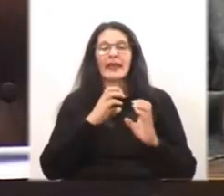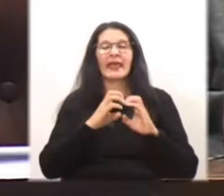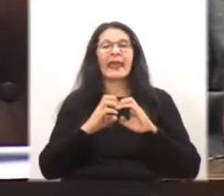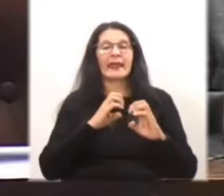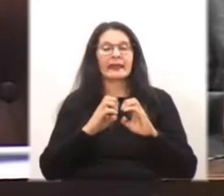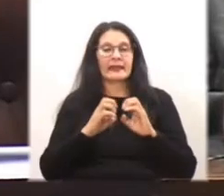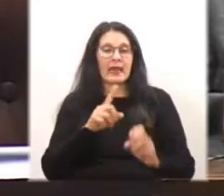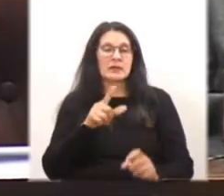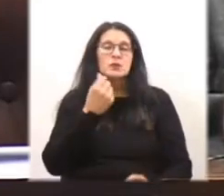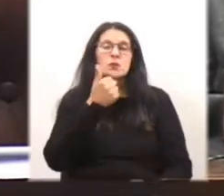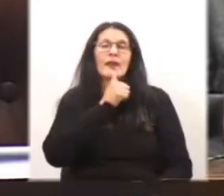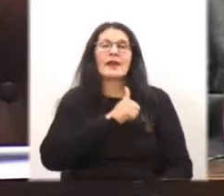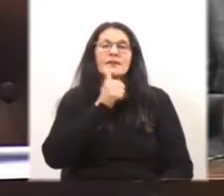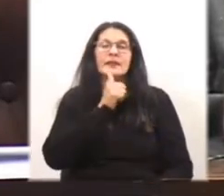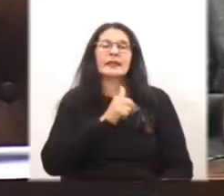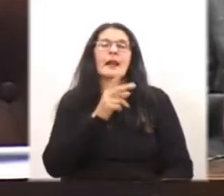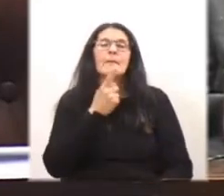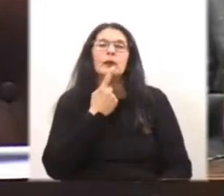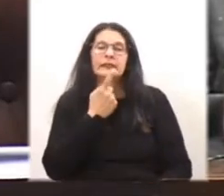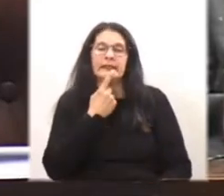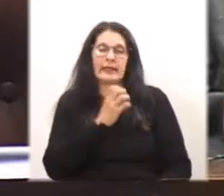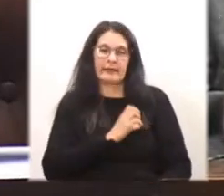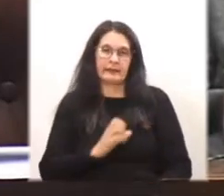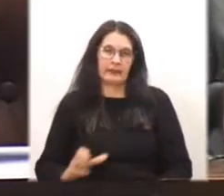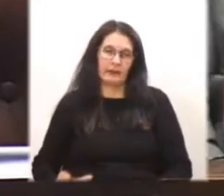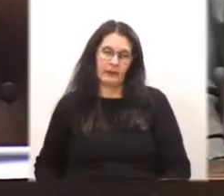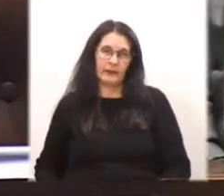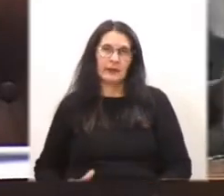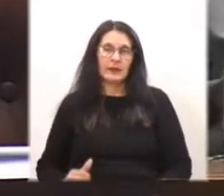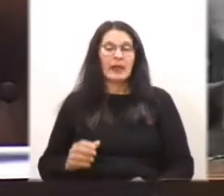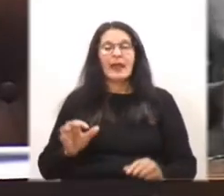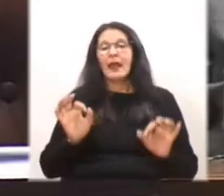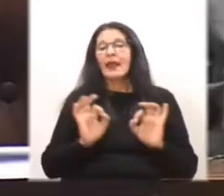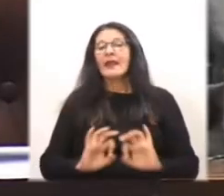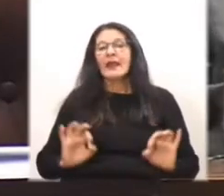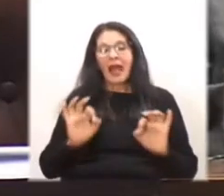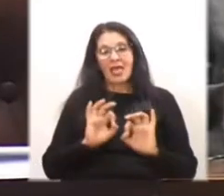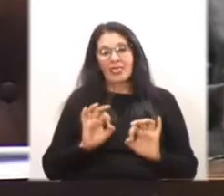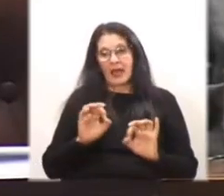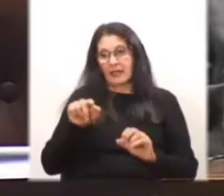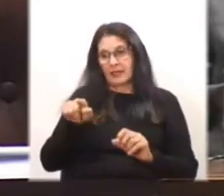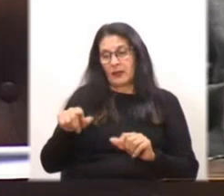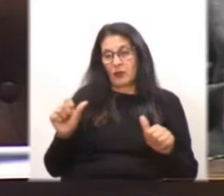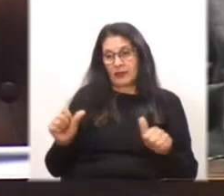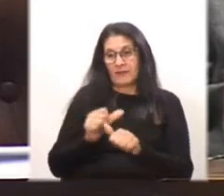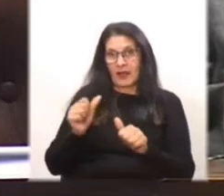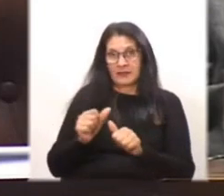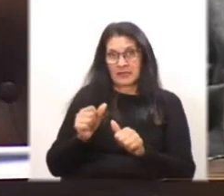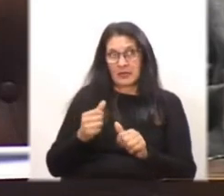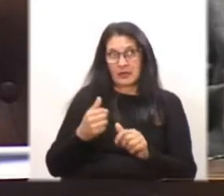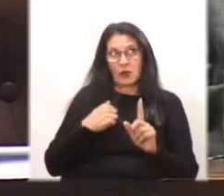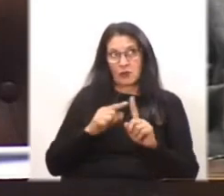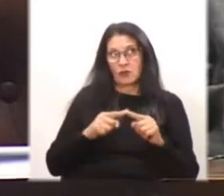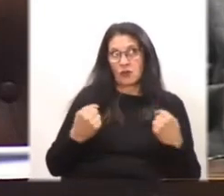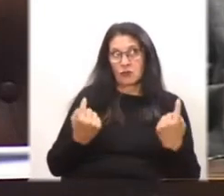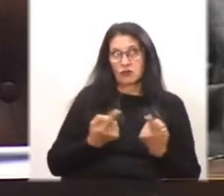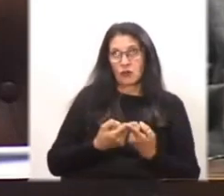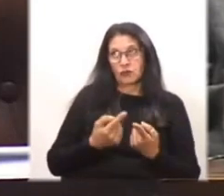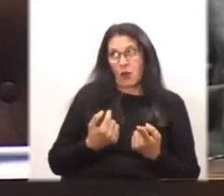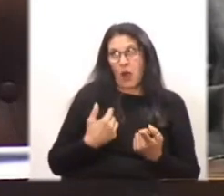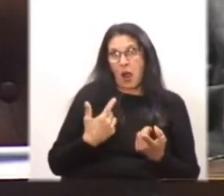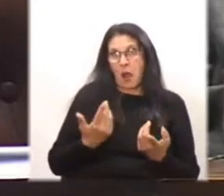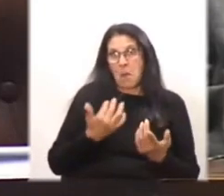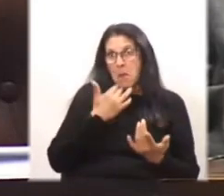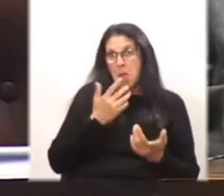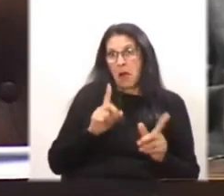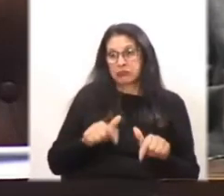vieja política de Estado. Nada de lo que pase allí no va a ser ajeno jamás.